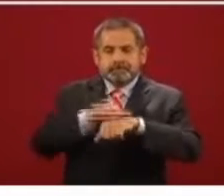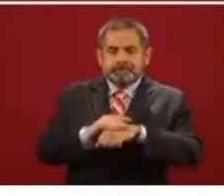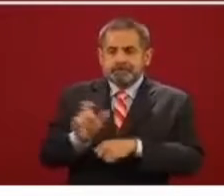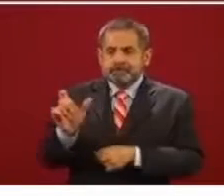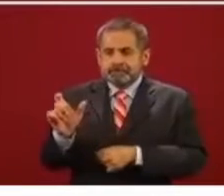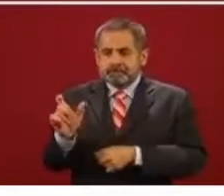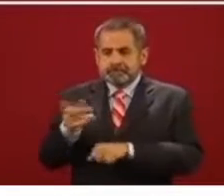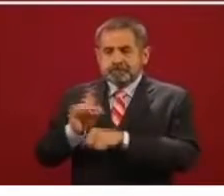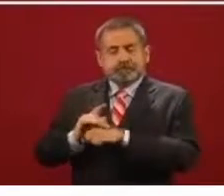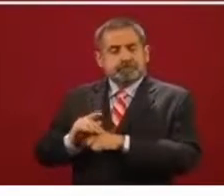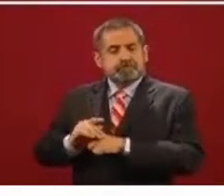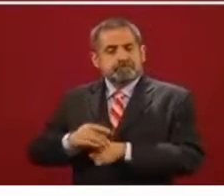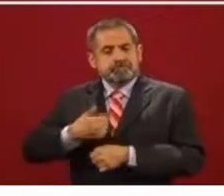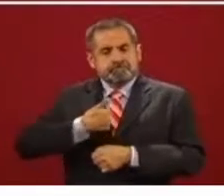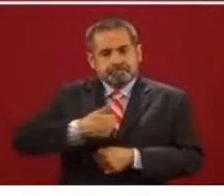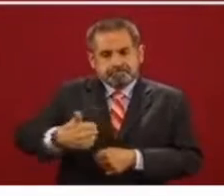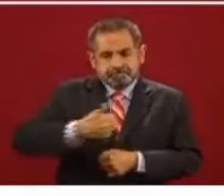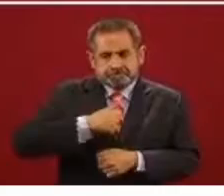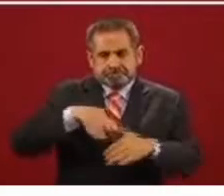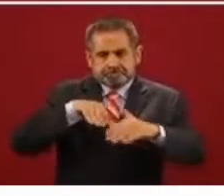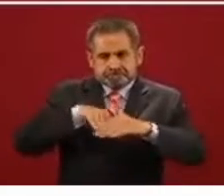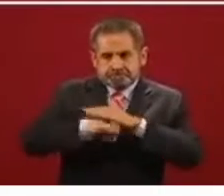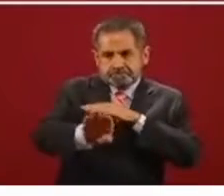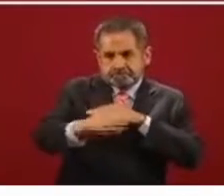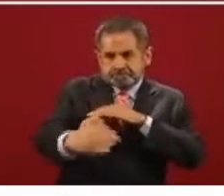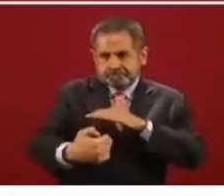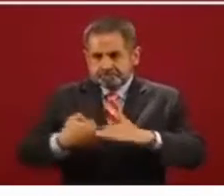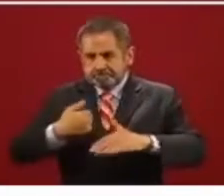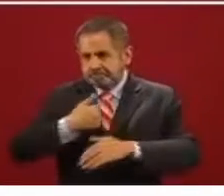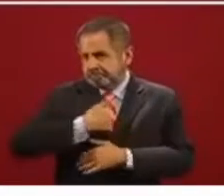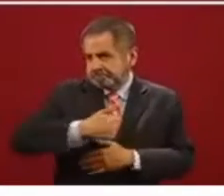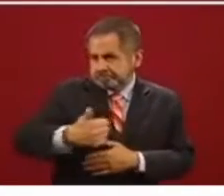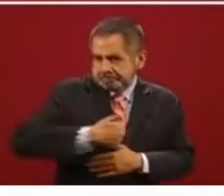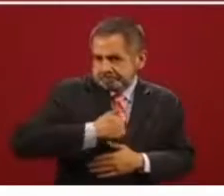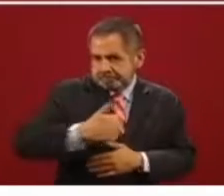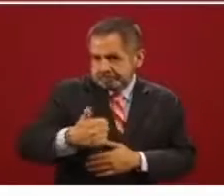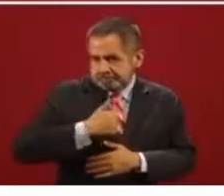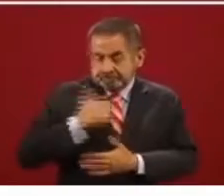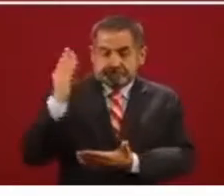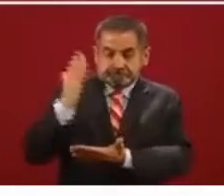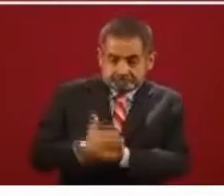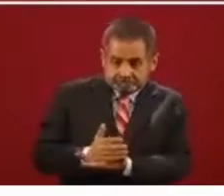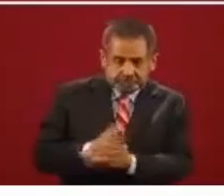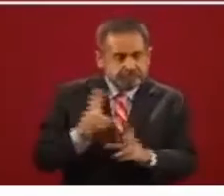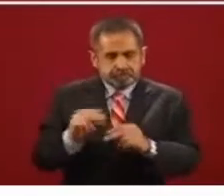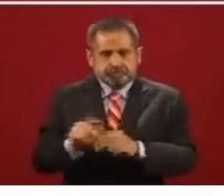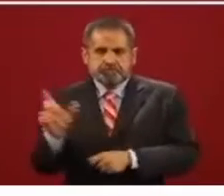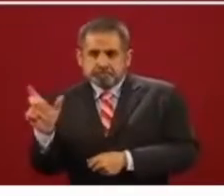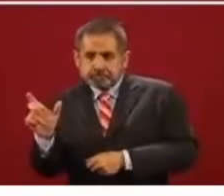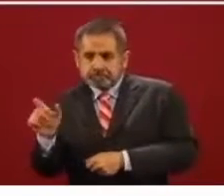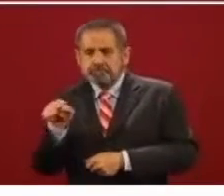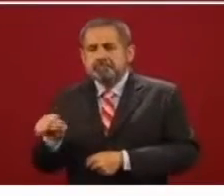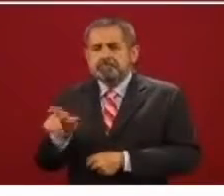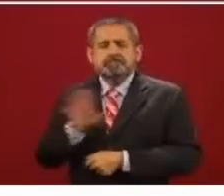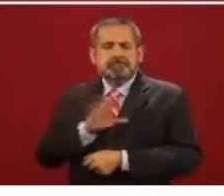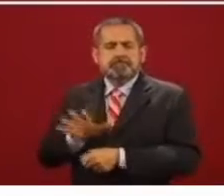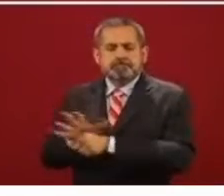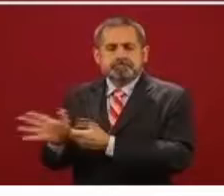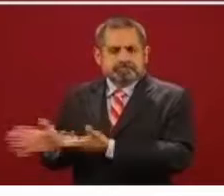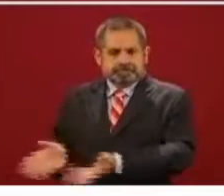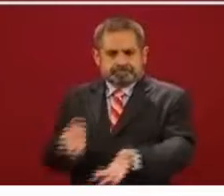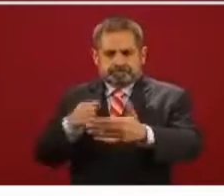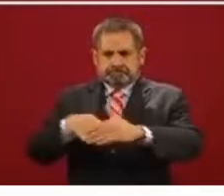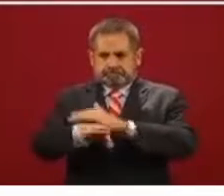autorización todos los días para moverse de un lugar al otro, tampoco van a resultar afectadas. Eso es lo que ya hemos dejado muy